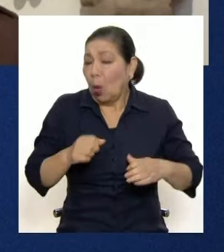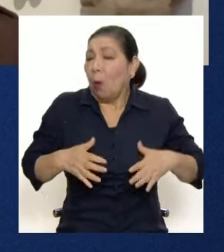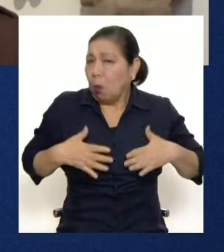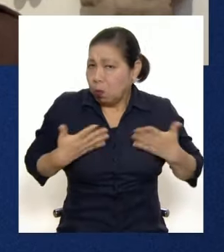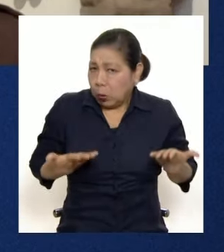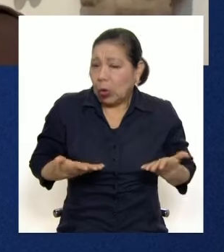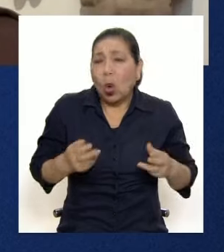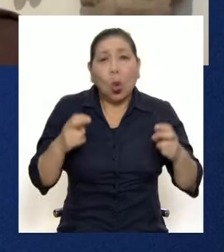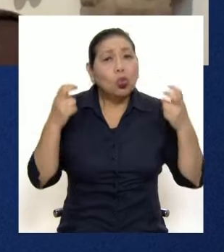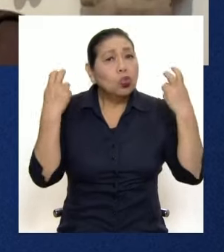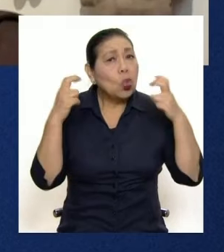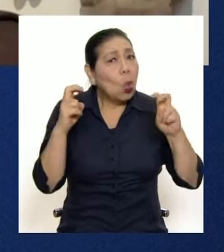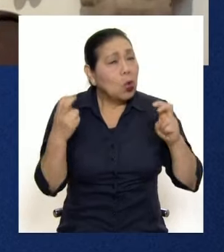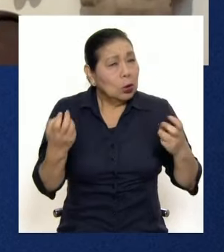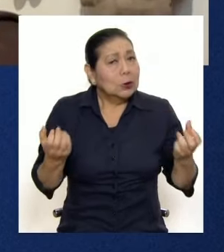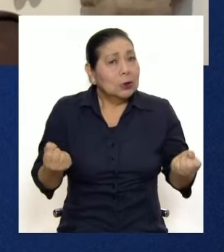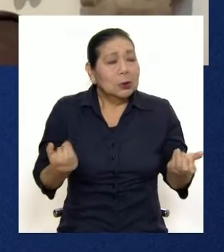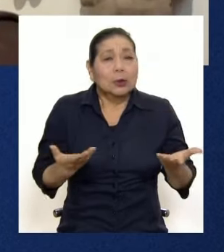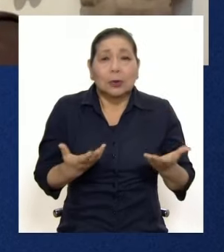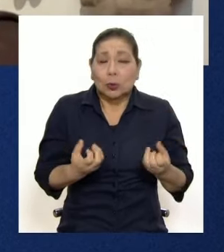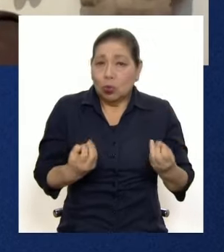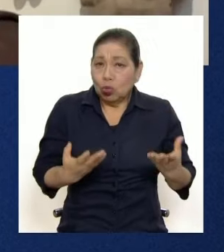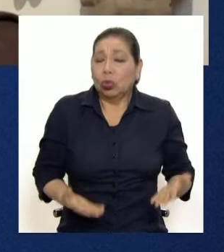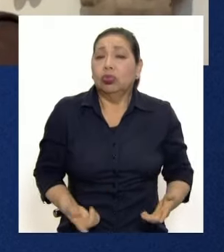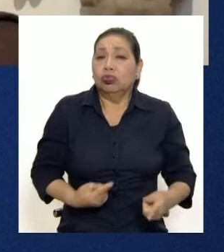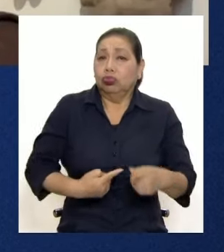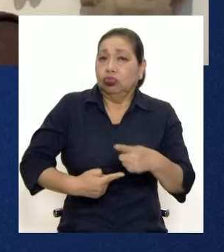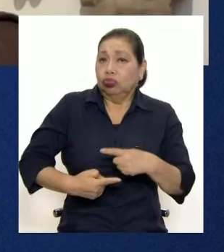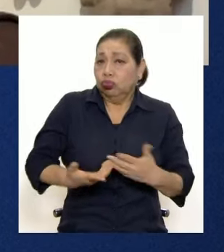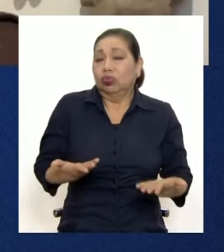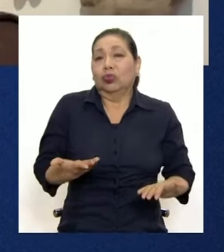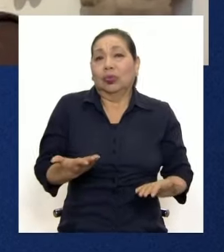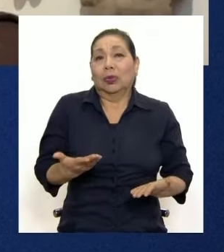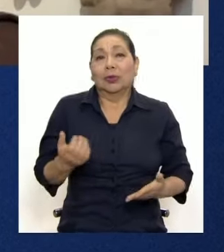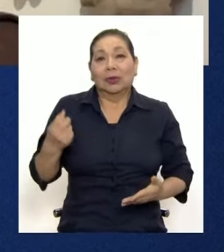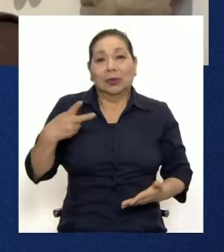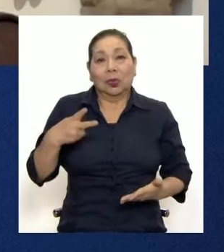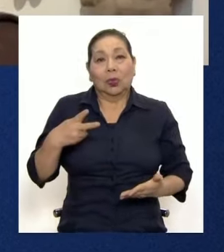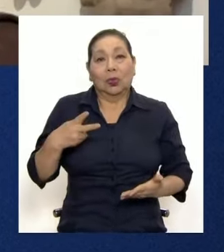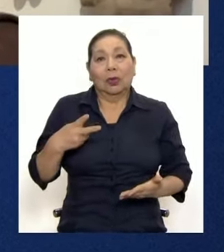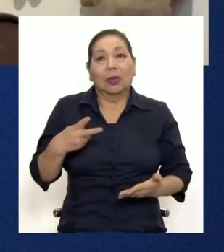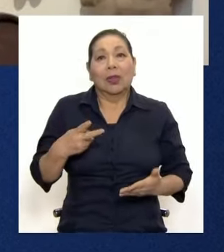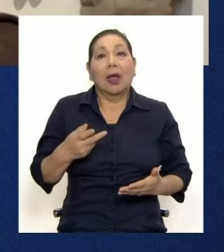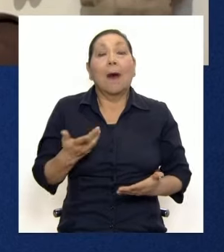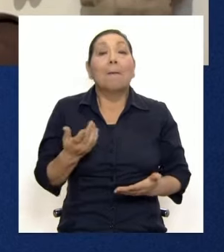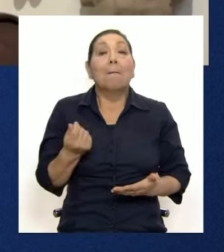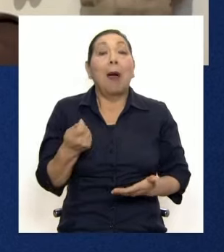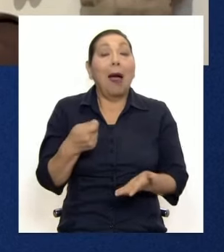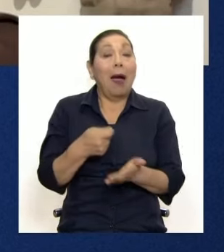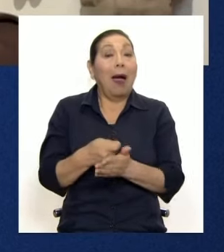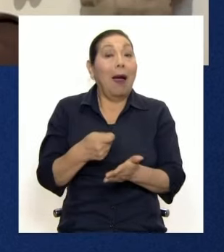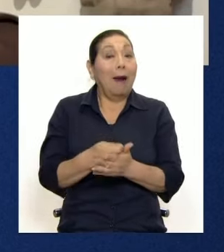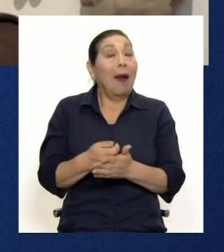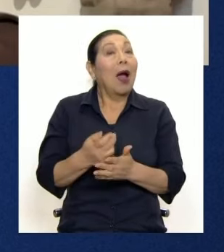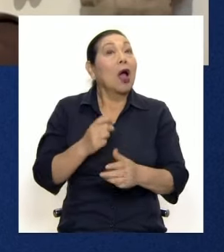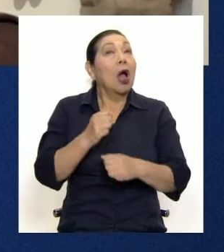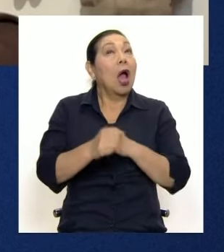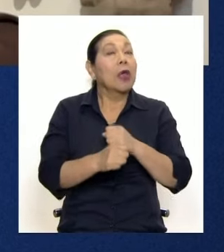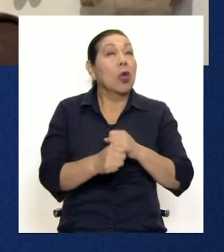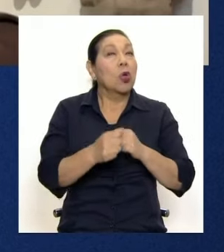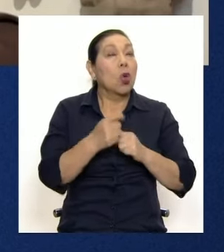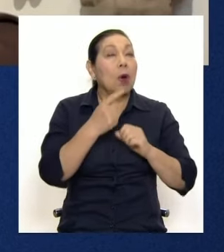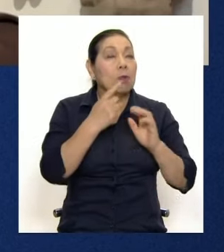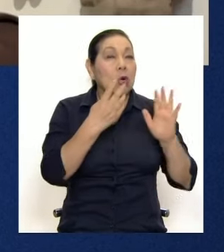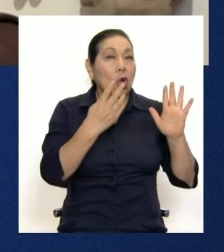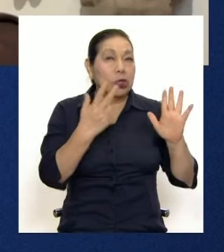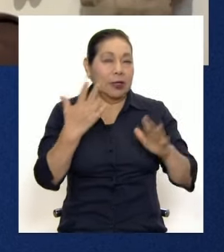que turismo efectivamente regrese a ser la segunda fuente de Divisas como lo fue desde el año 85